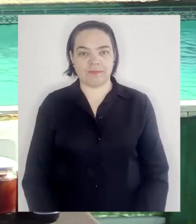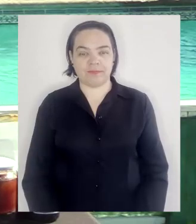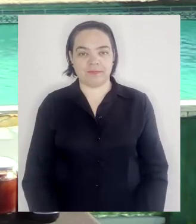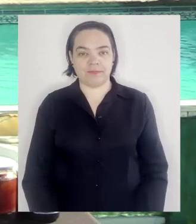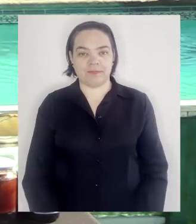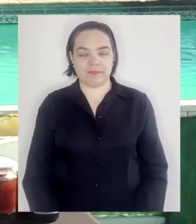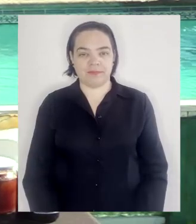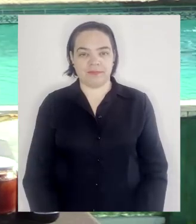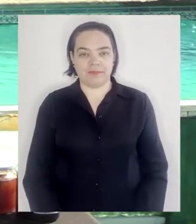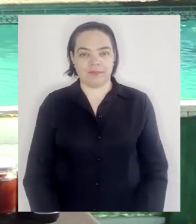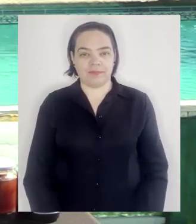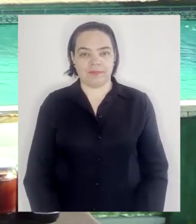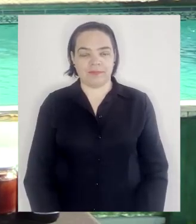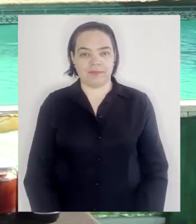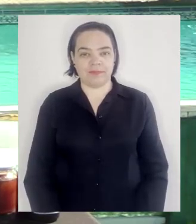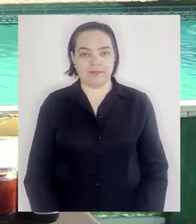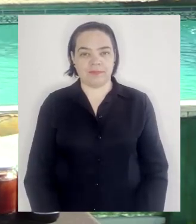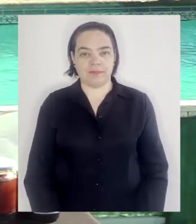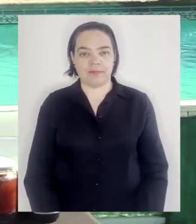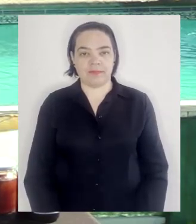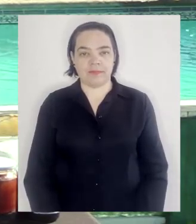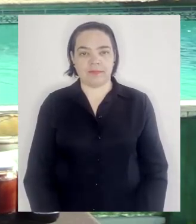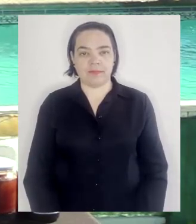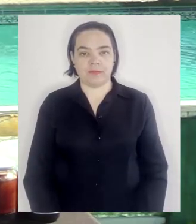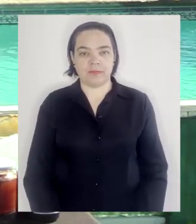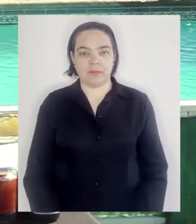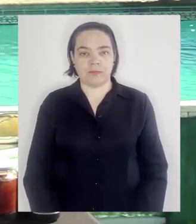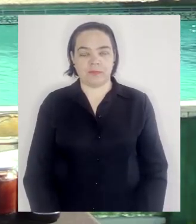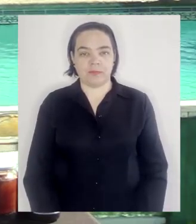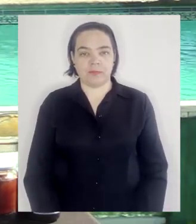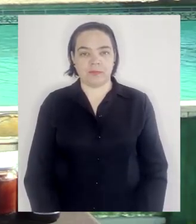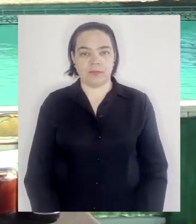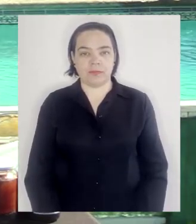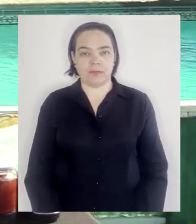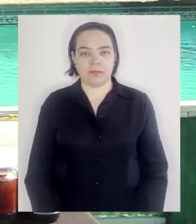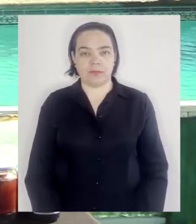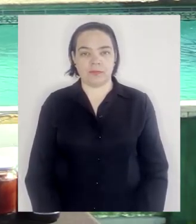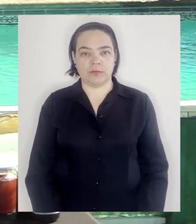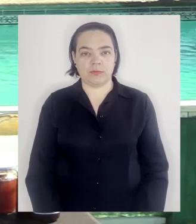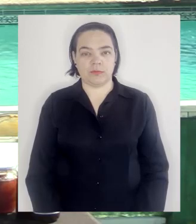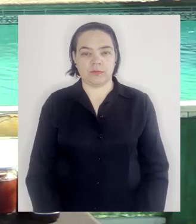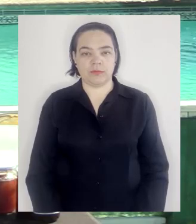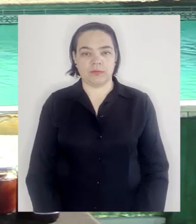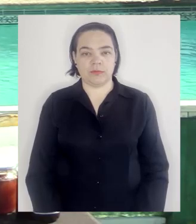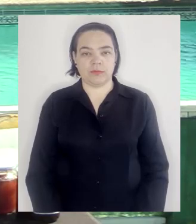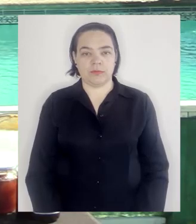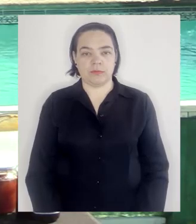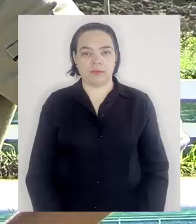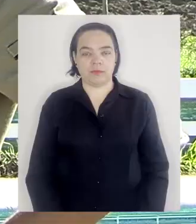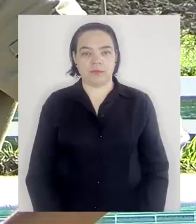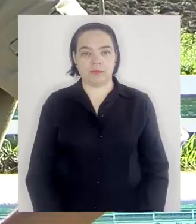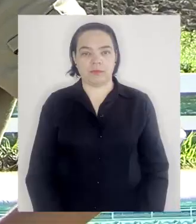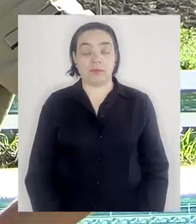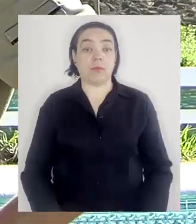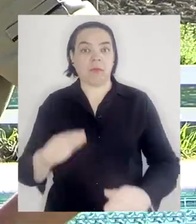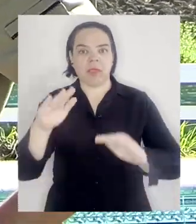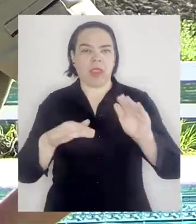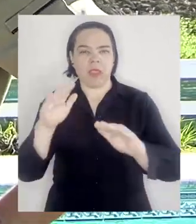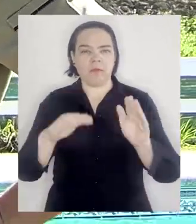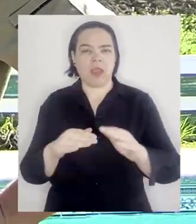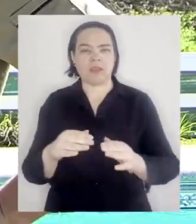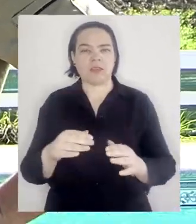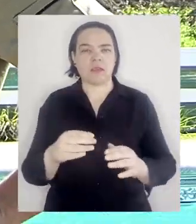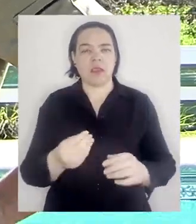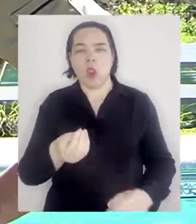congelar. Es otro punto importante, porque yo de repente ya comiste 2, 3, 4 y no lo quieres preparar